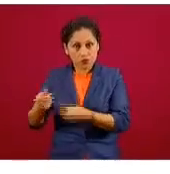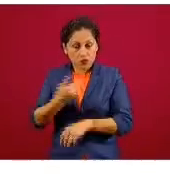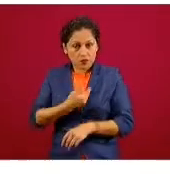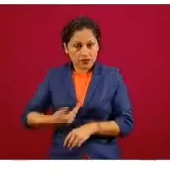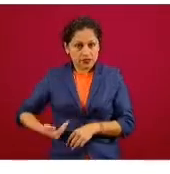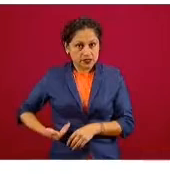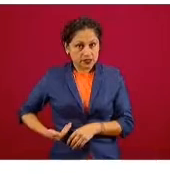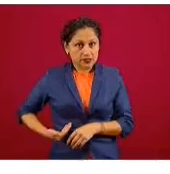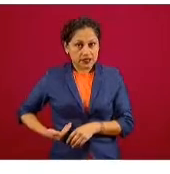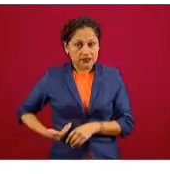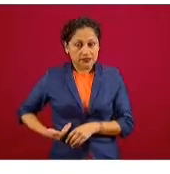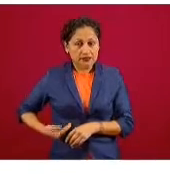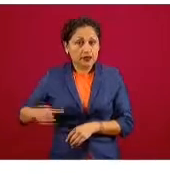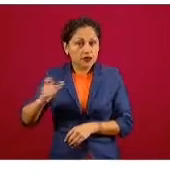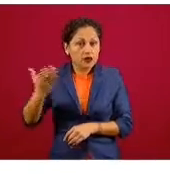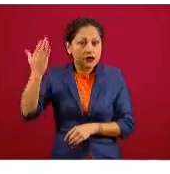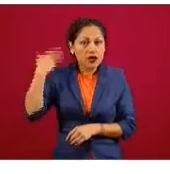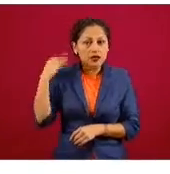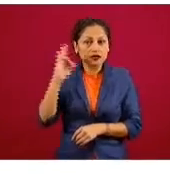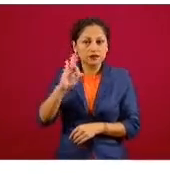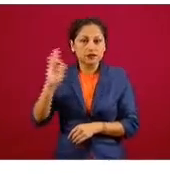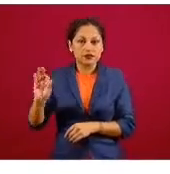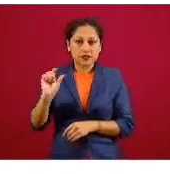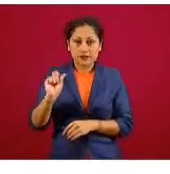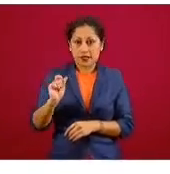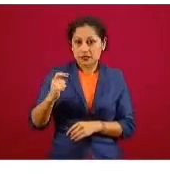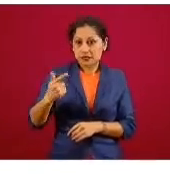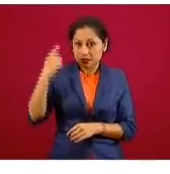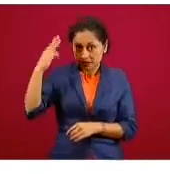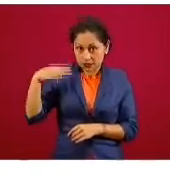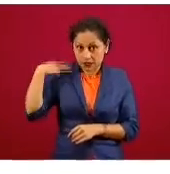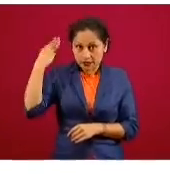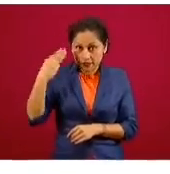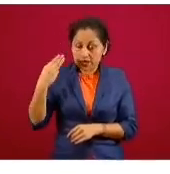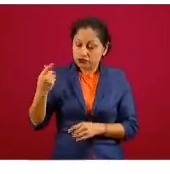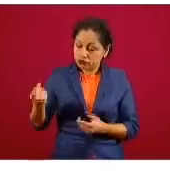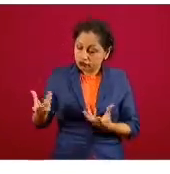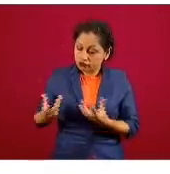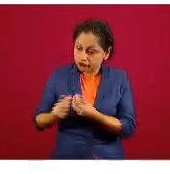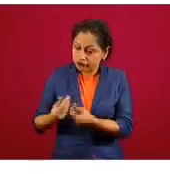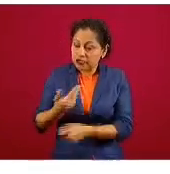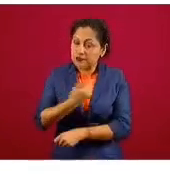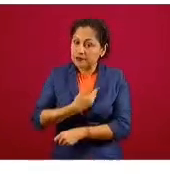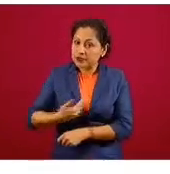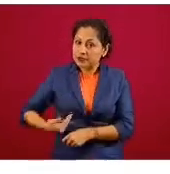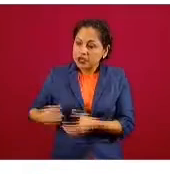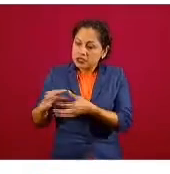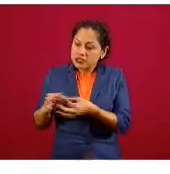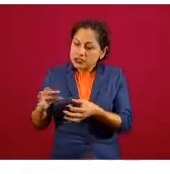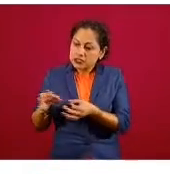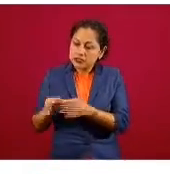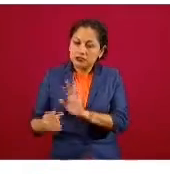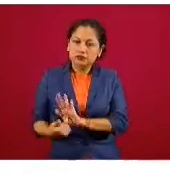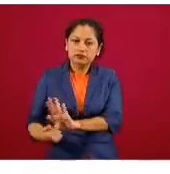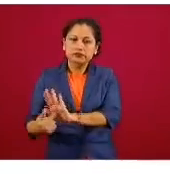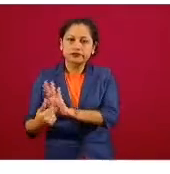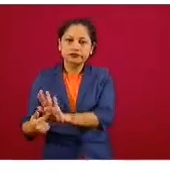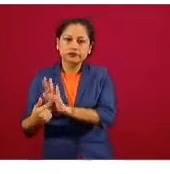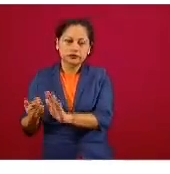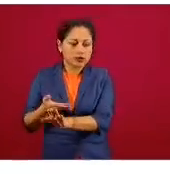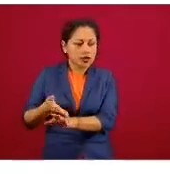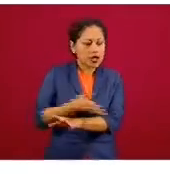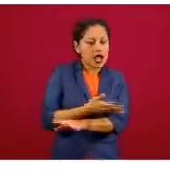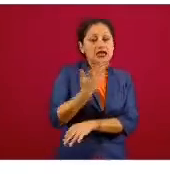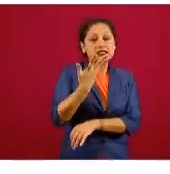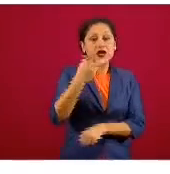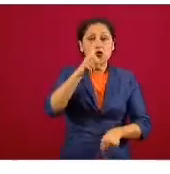de semana del 27 de marzo, es decir, a 5 días de que habían sido instauradas las